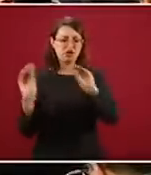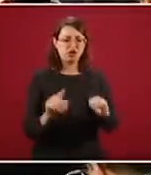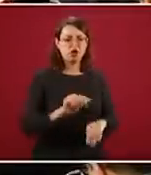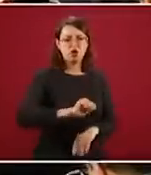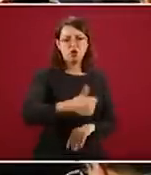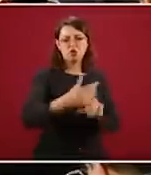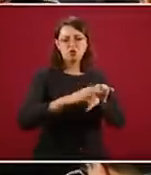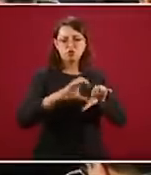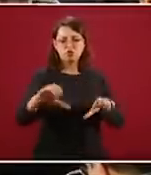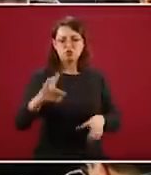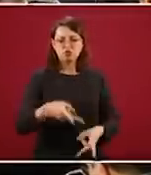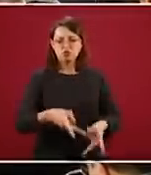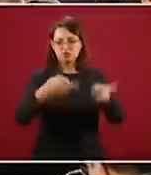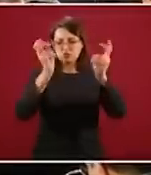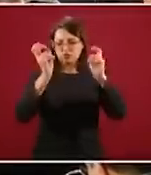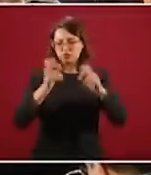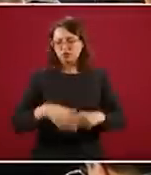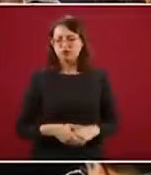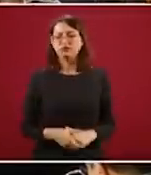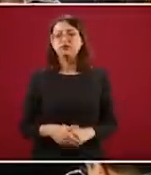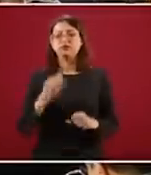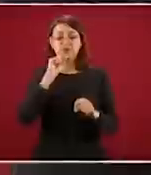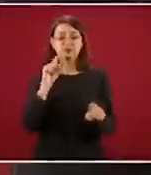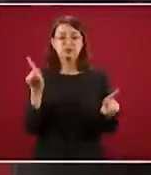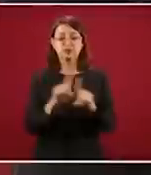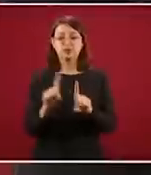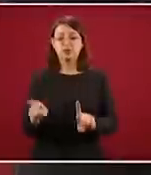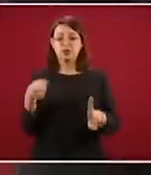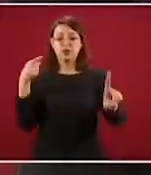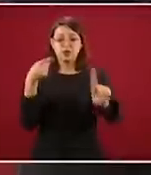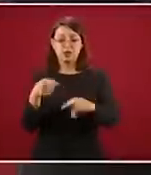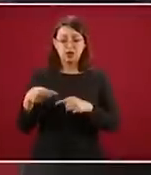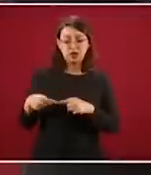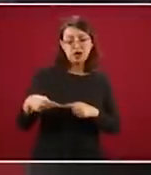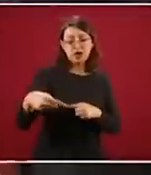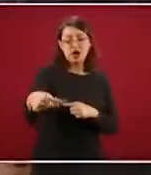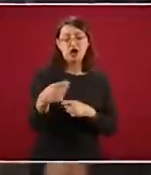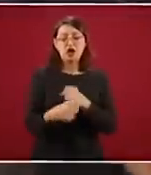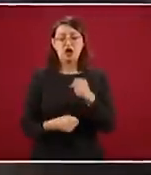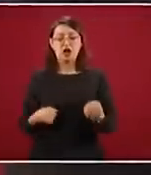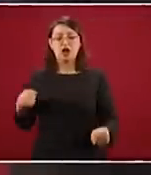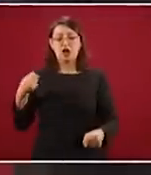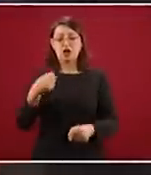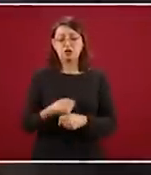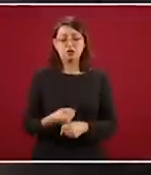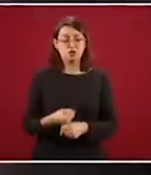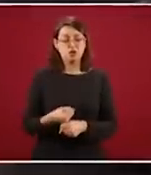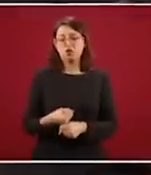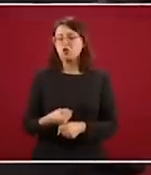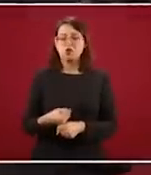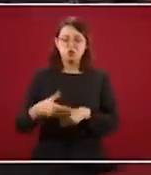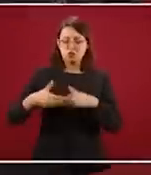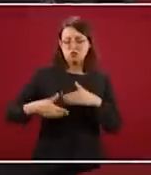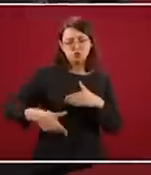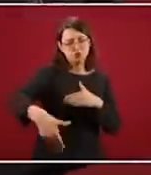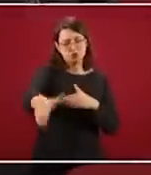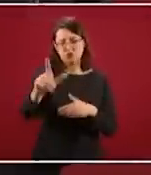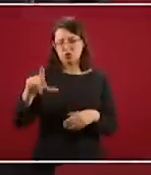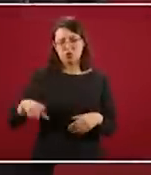También como metas se piensa incrementar durante esta administración, esto no es para este año, pero durante la